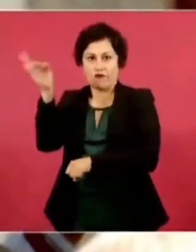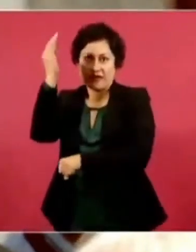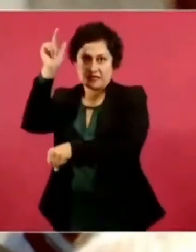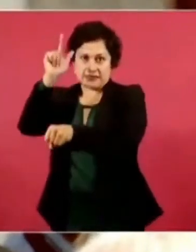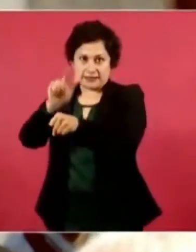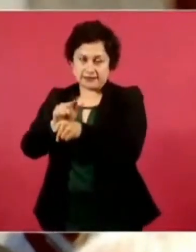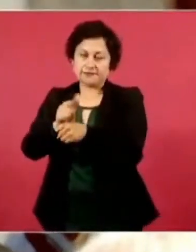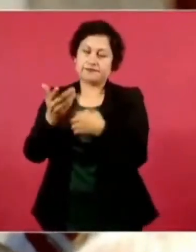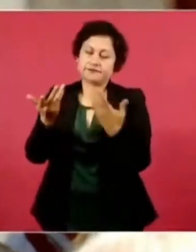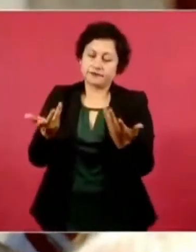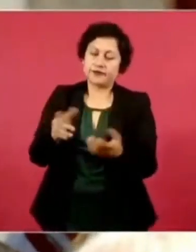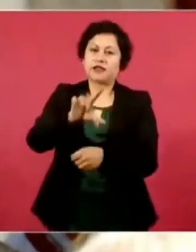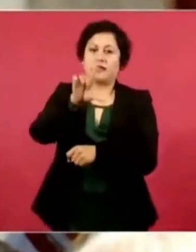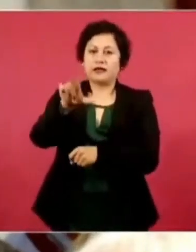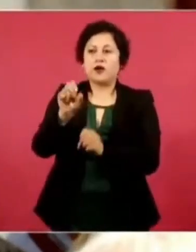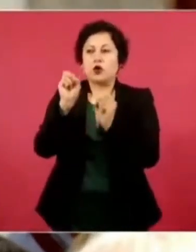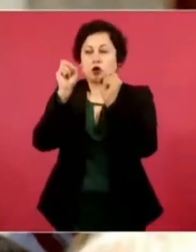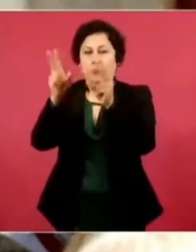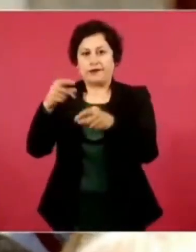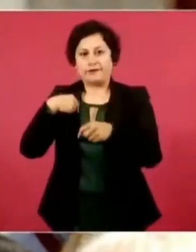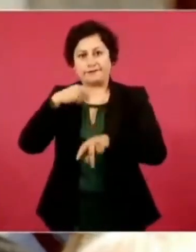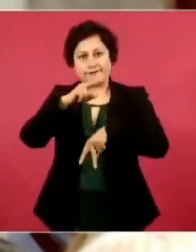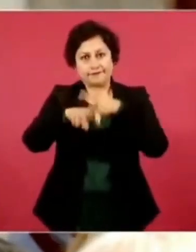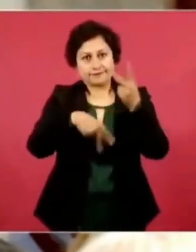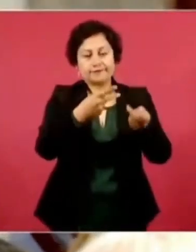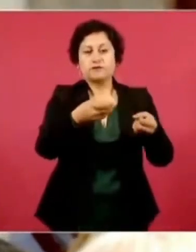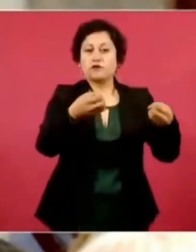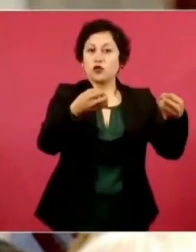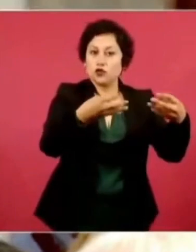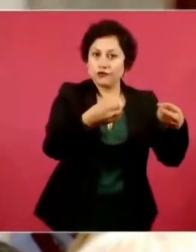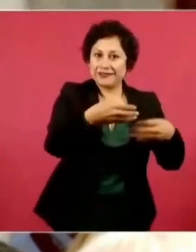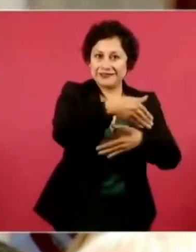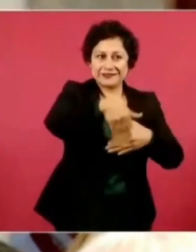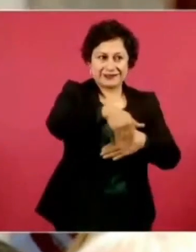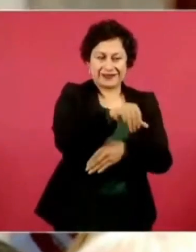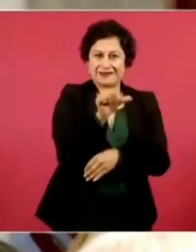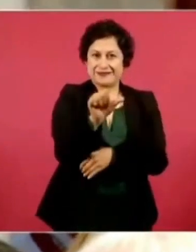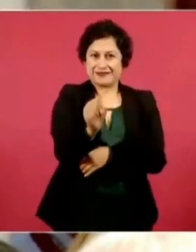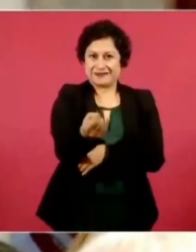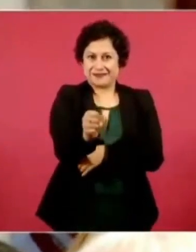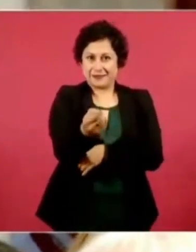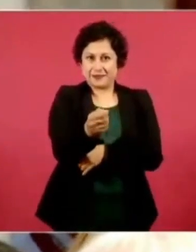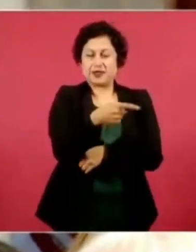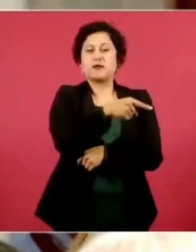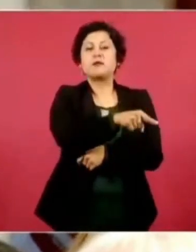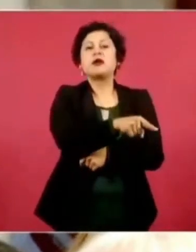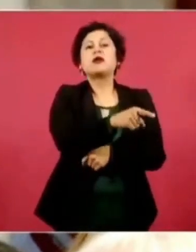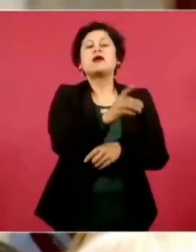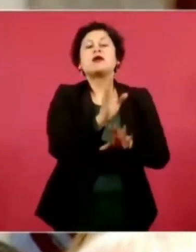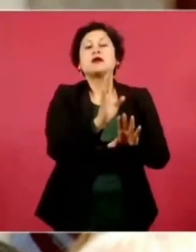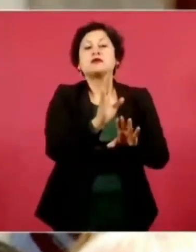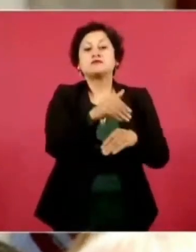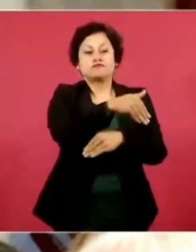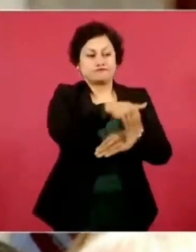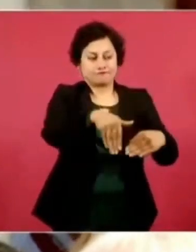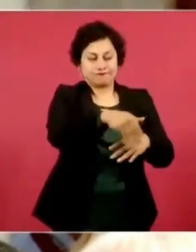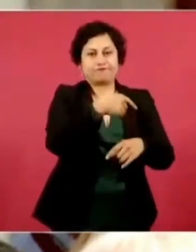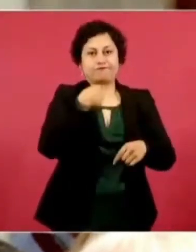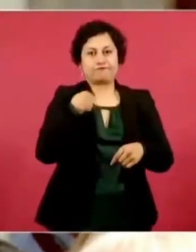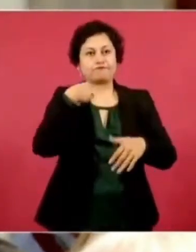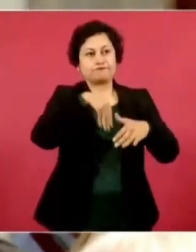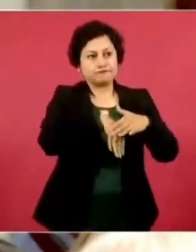República en 16 de septiembre las oficinas en las instalaciones que están ahí en 16 de septiembre. Me negaron la atención, nos sacaron